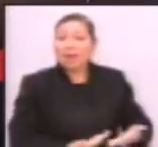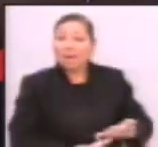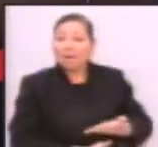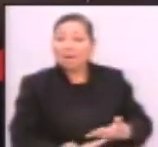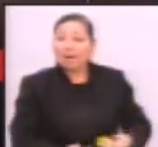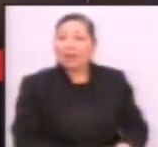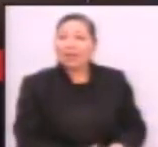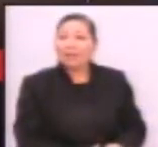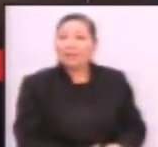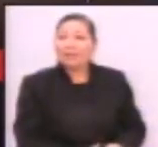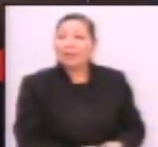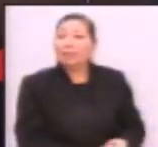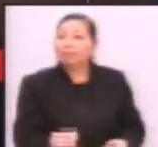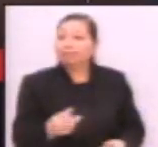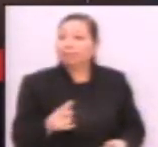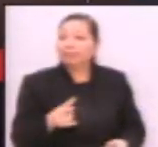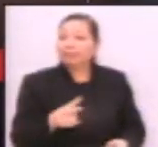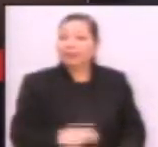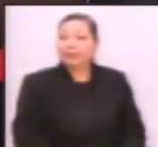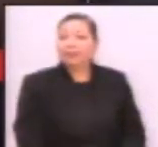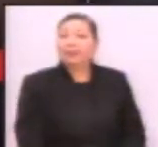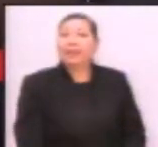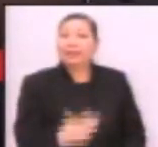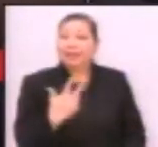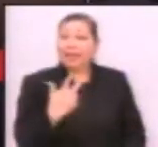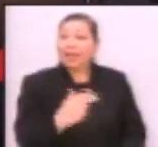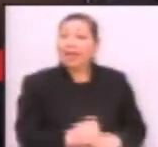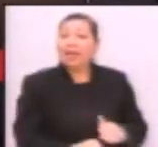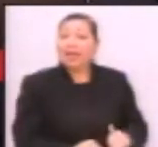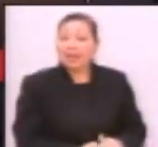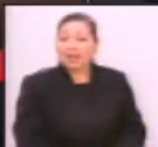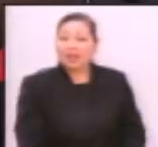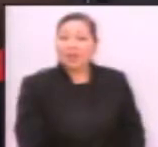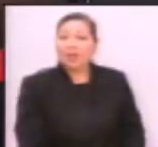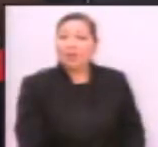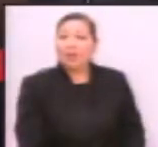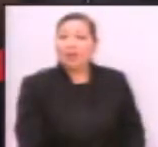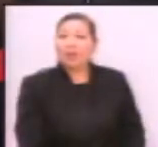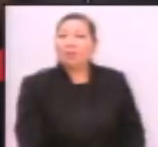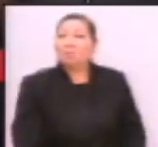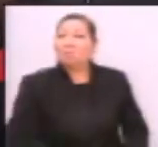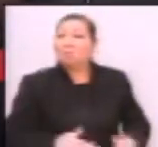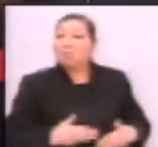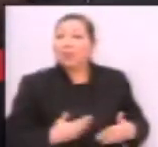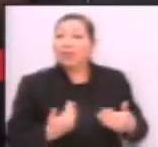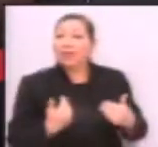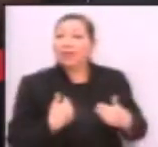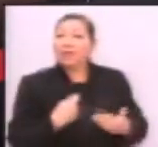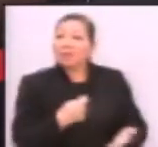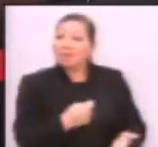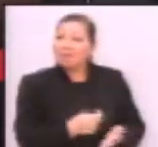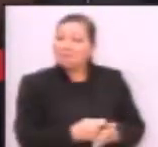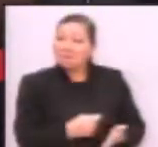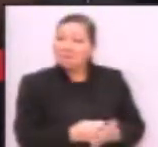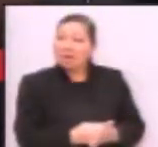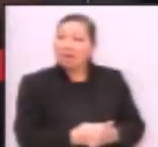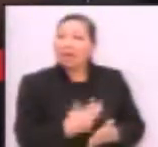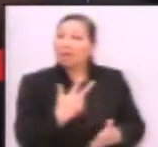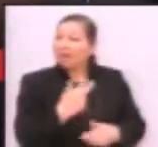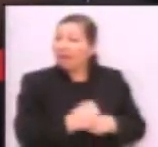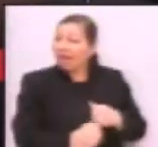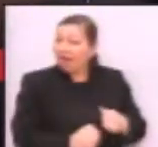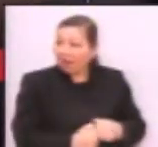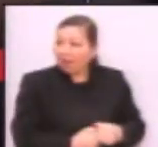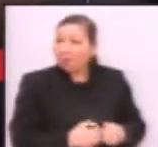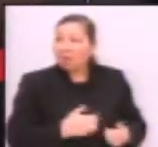mafiosas se ha incrementado a 3 años. En 3 años se va a poder retener los pagos, en 3 años